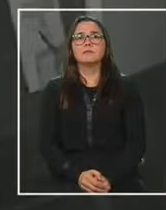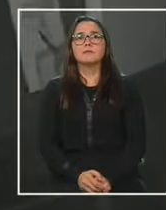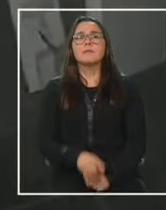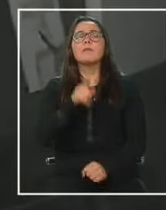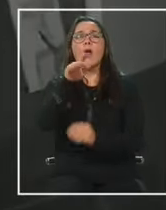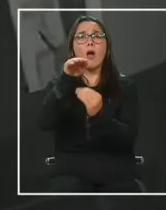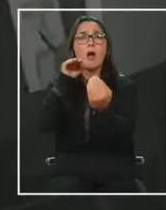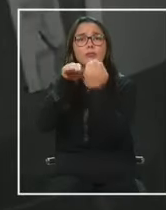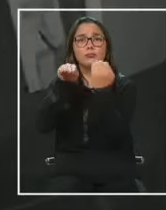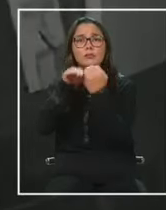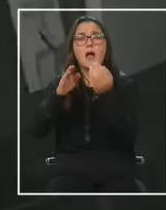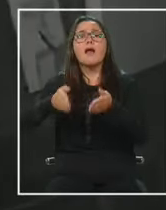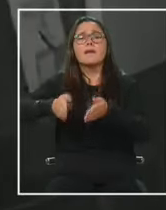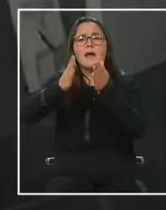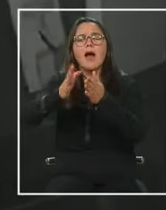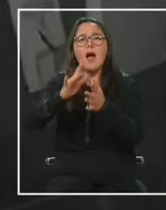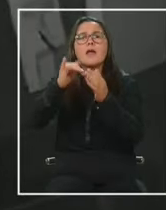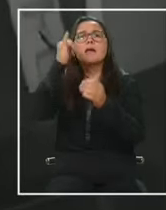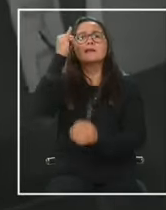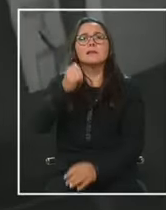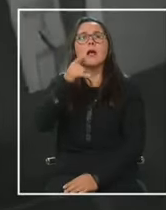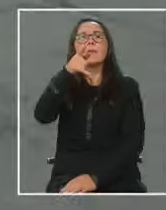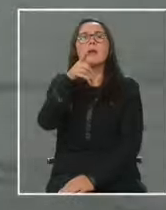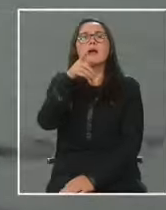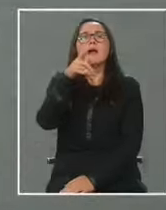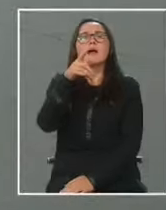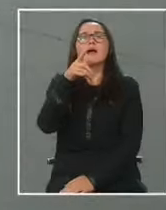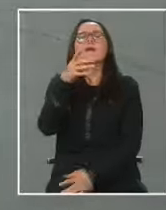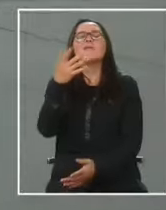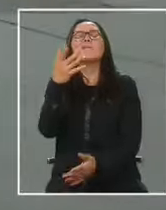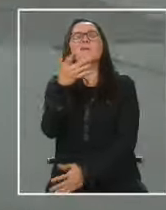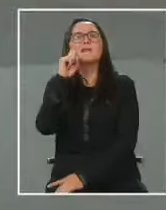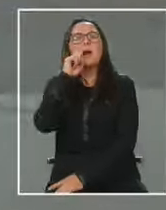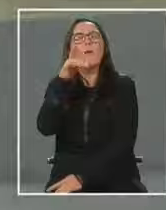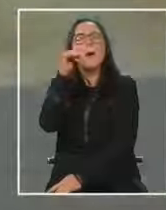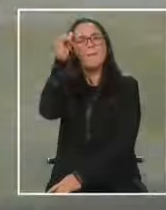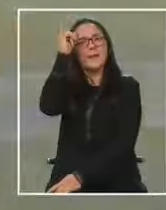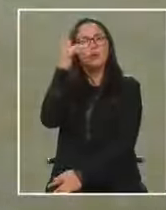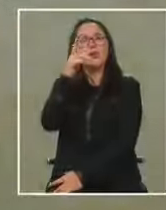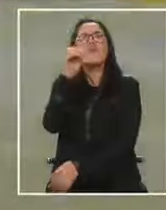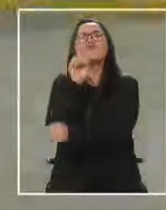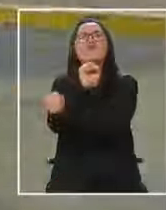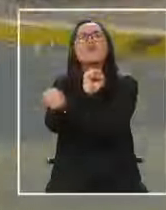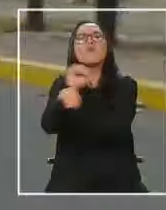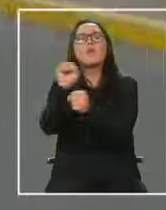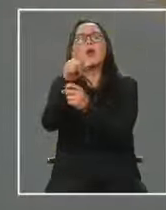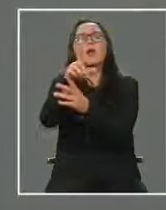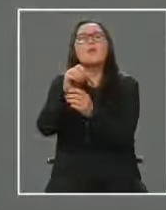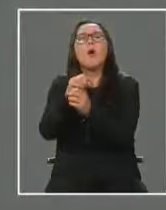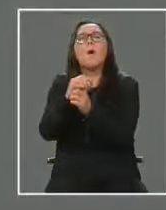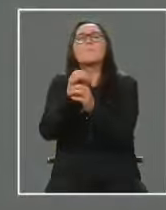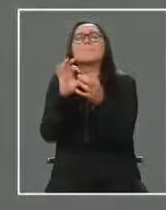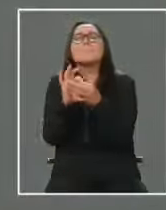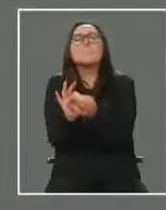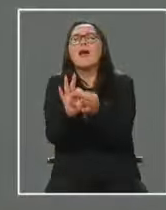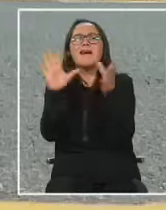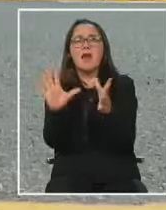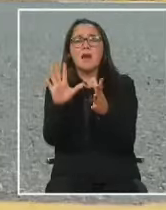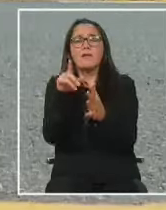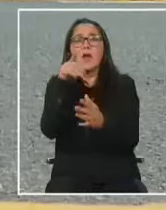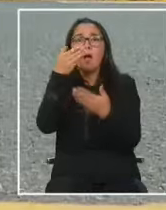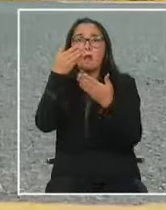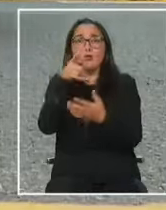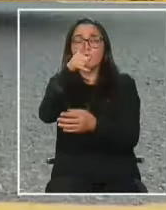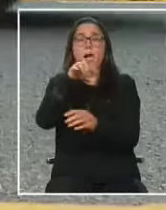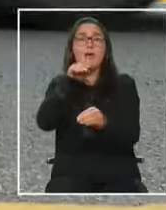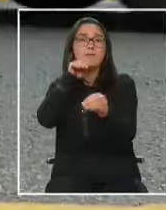carreteras las calles interiores deben ser perdonador Qué quiere decir esto que no contribuyan a agravar los siniestros viales en este caso